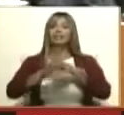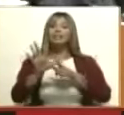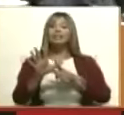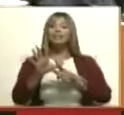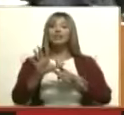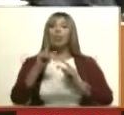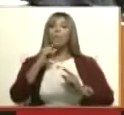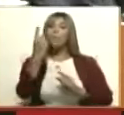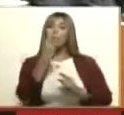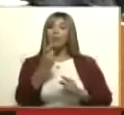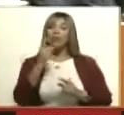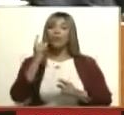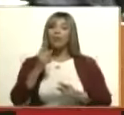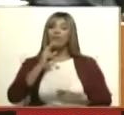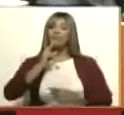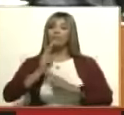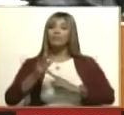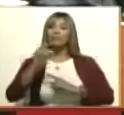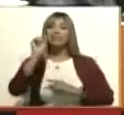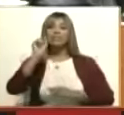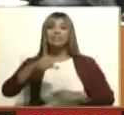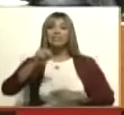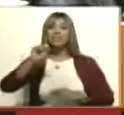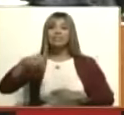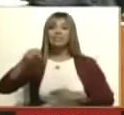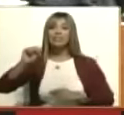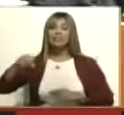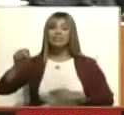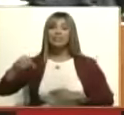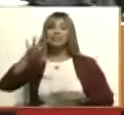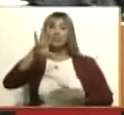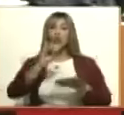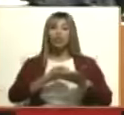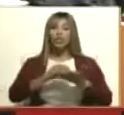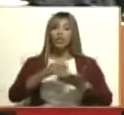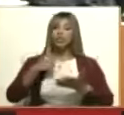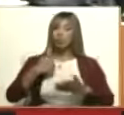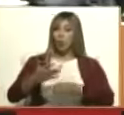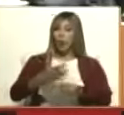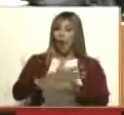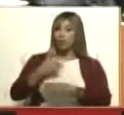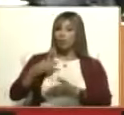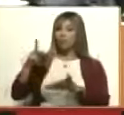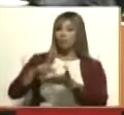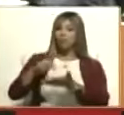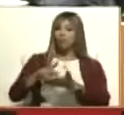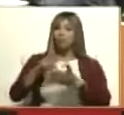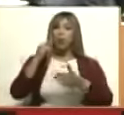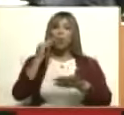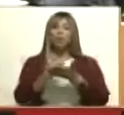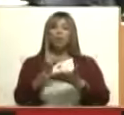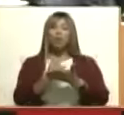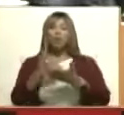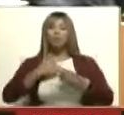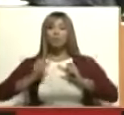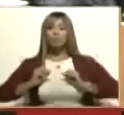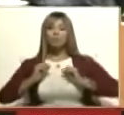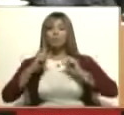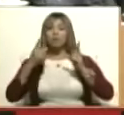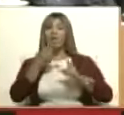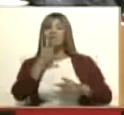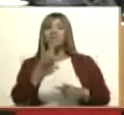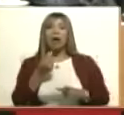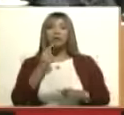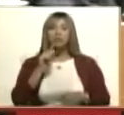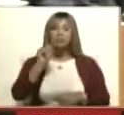preguntas de manera positiva. Yo por lo menos participé en el simulacro y impresionante la